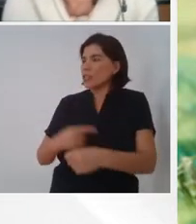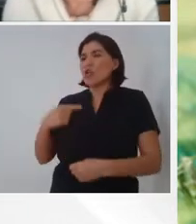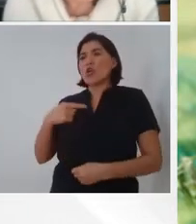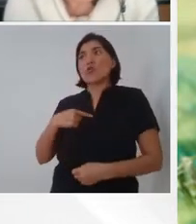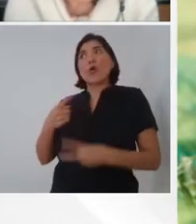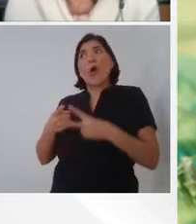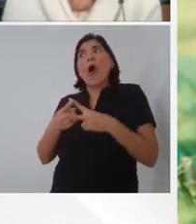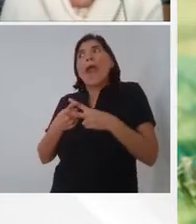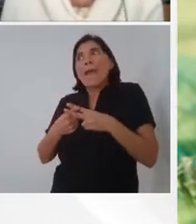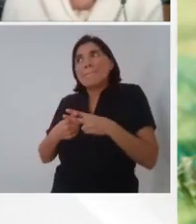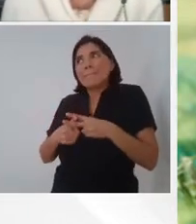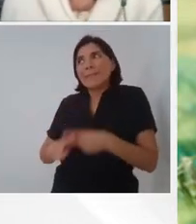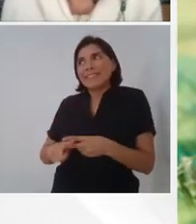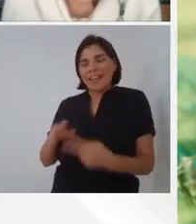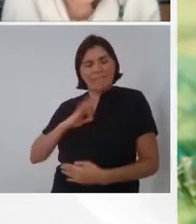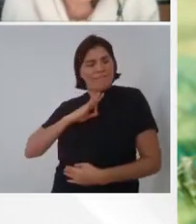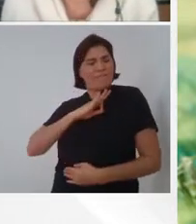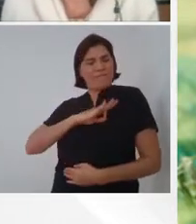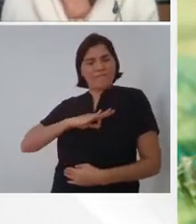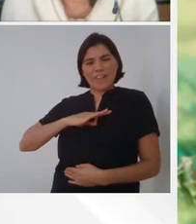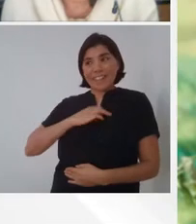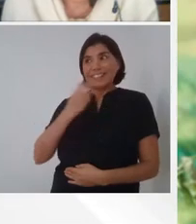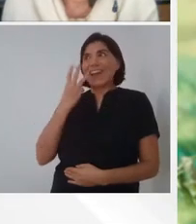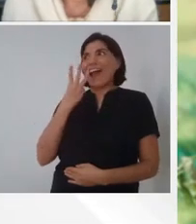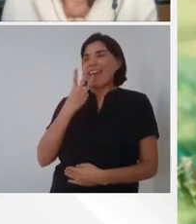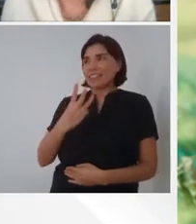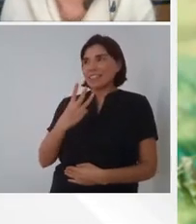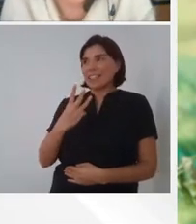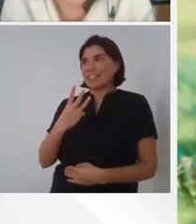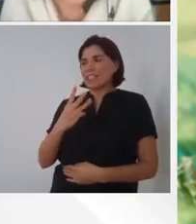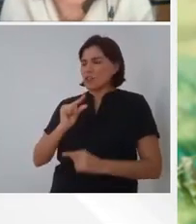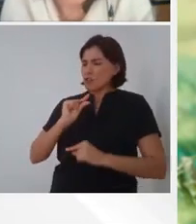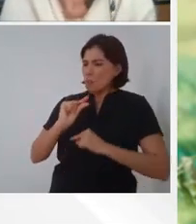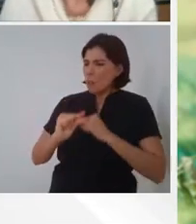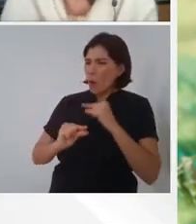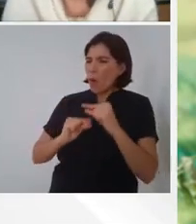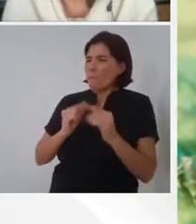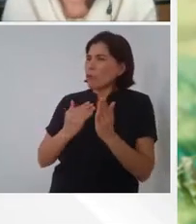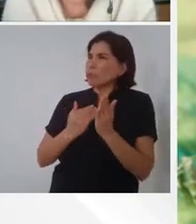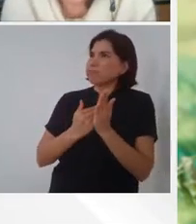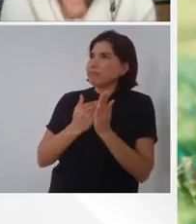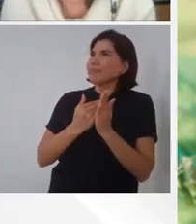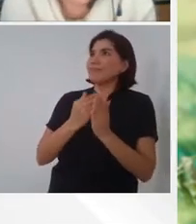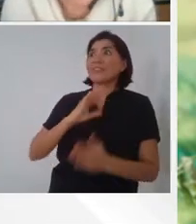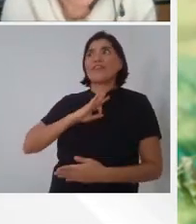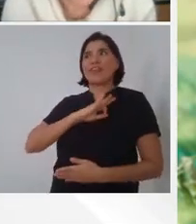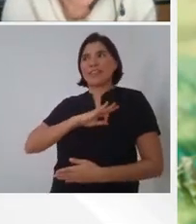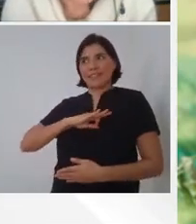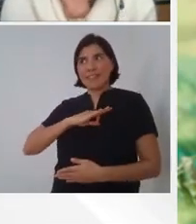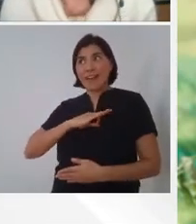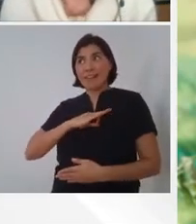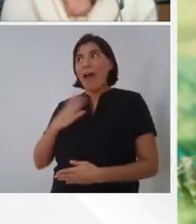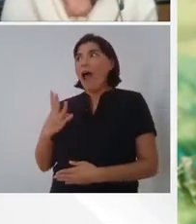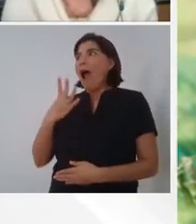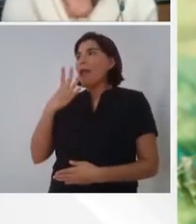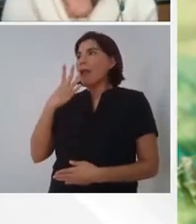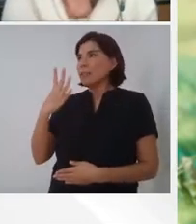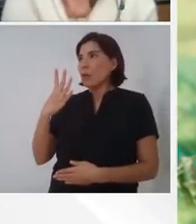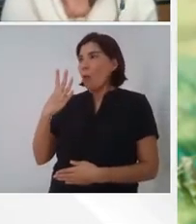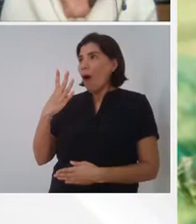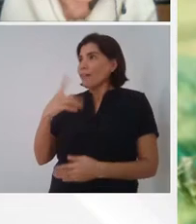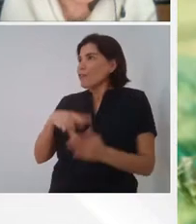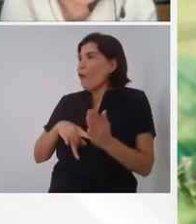Conforme avance la hora, más feliz me sentiré. A las 4, me sentiré agitado y un poco